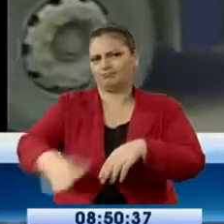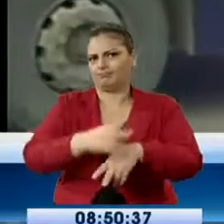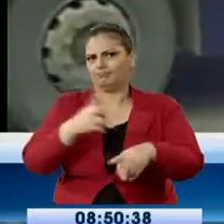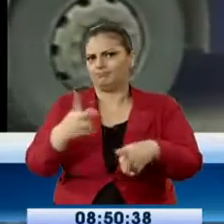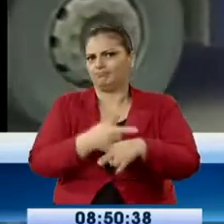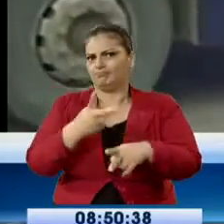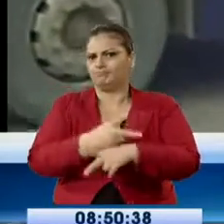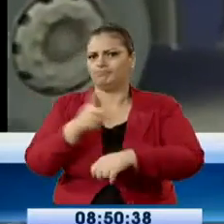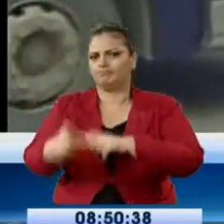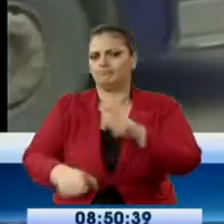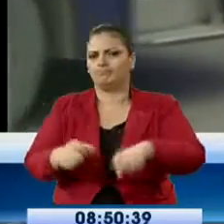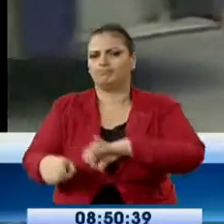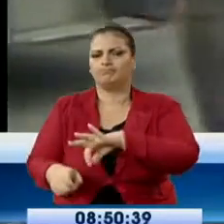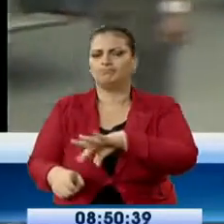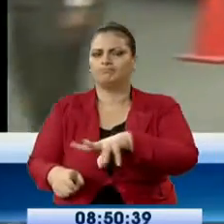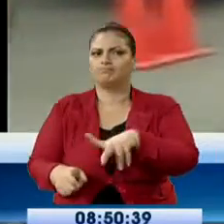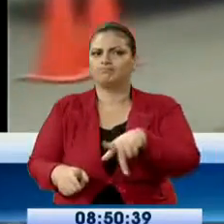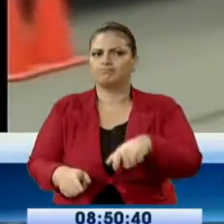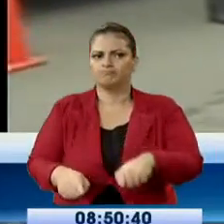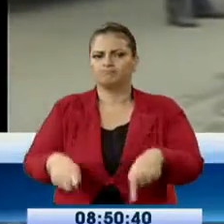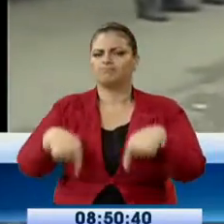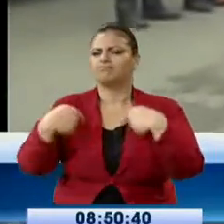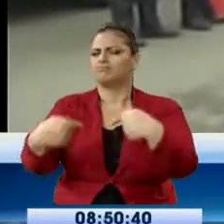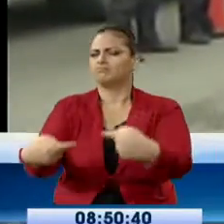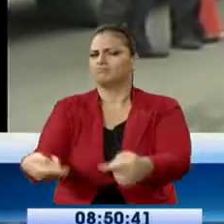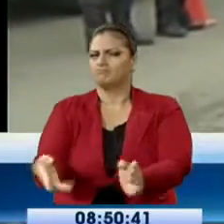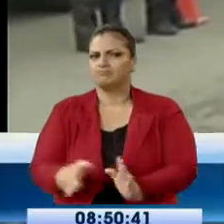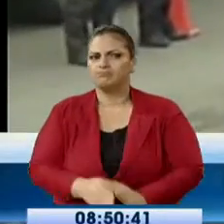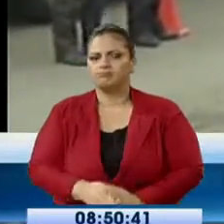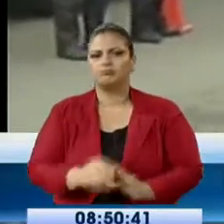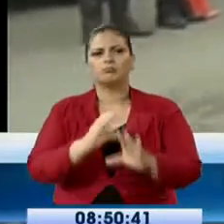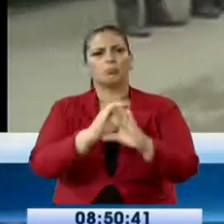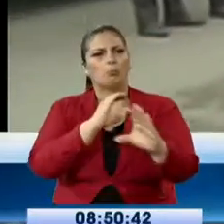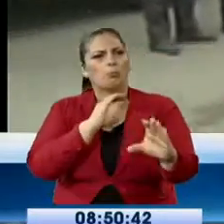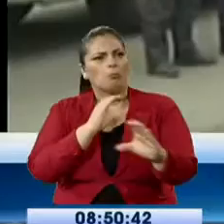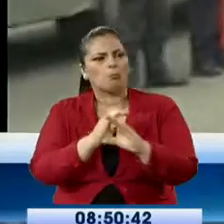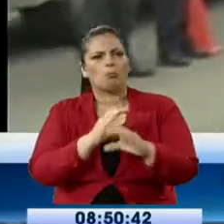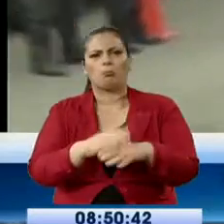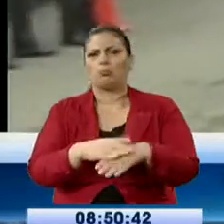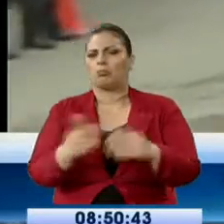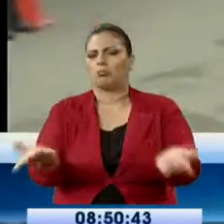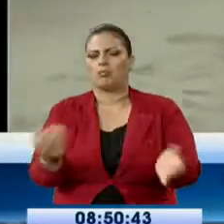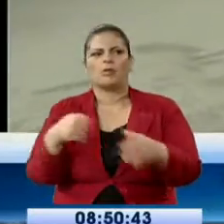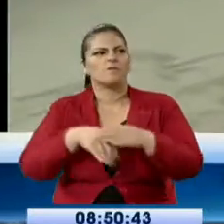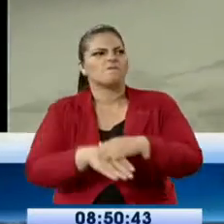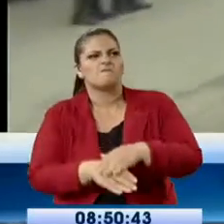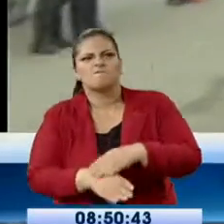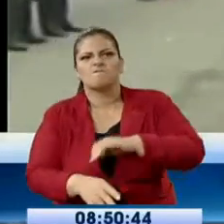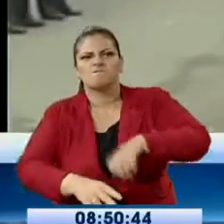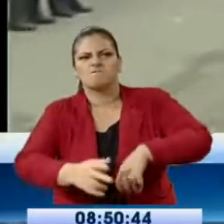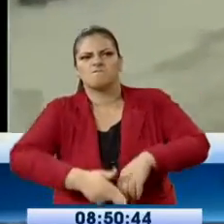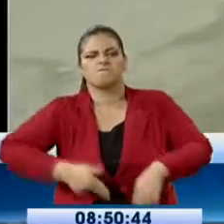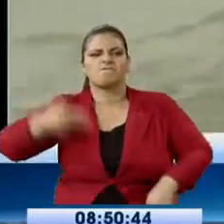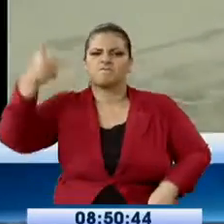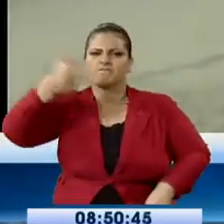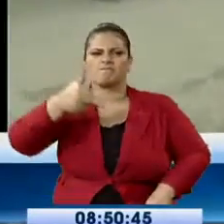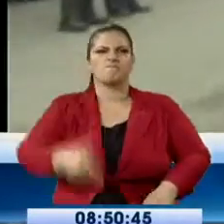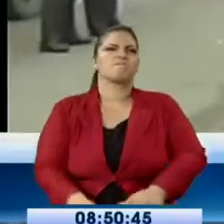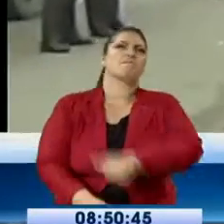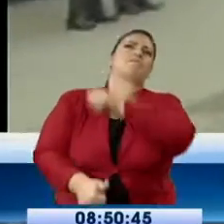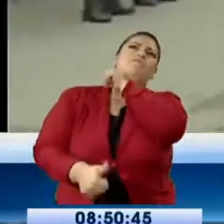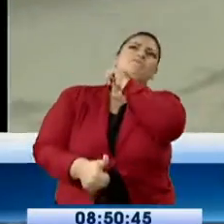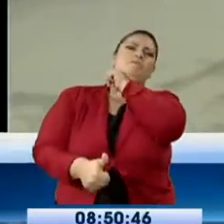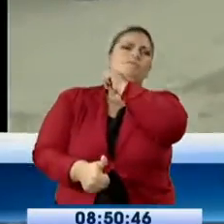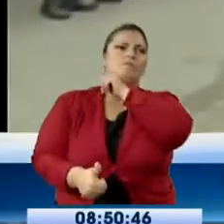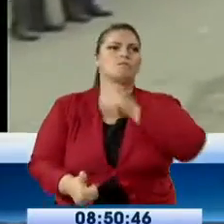ataques que han los delincuentes le han propinado a los usuarios de las líneas de transporte. Ataques, me refiero a asaltos indiscriminados a